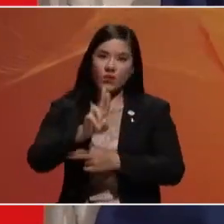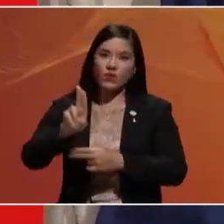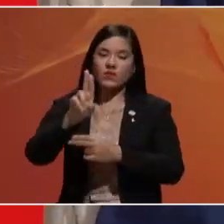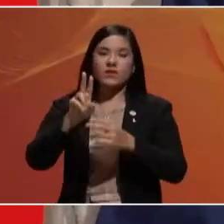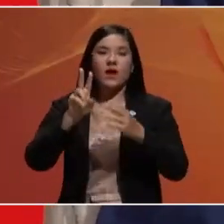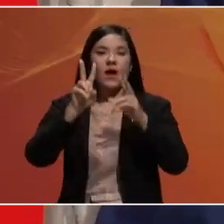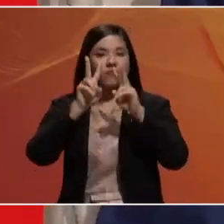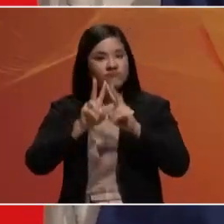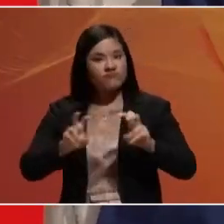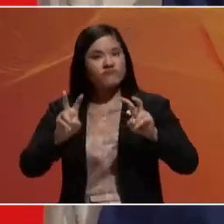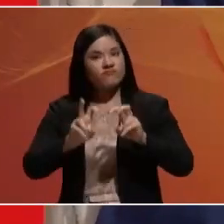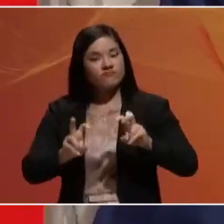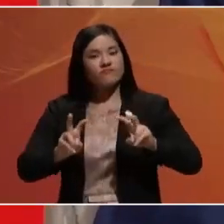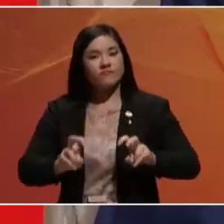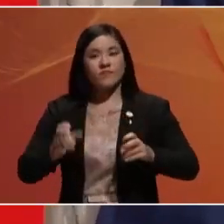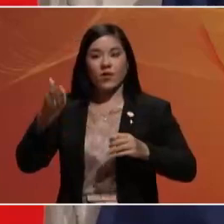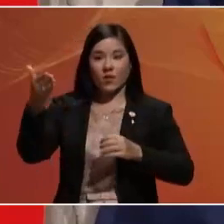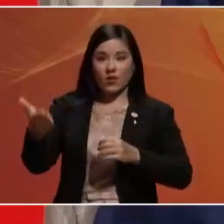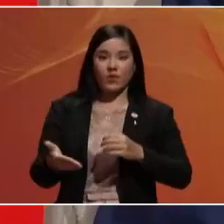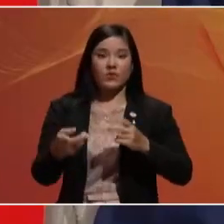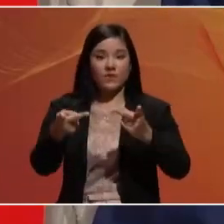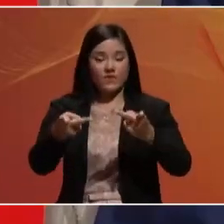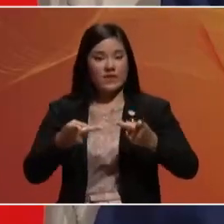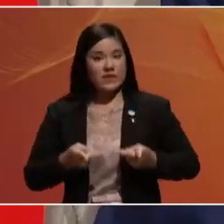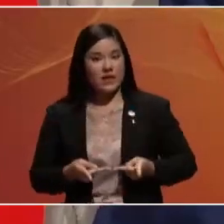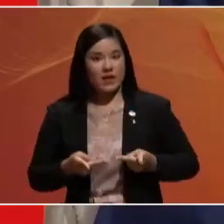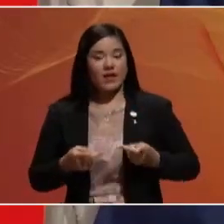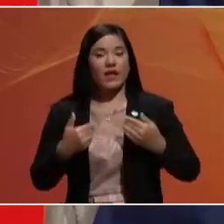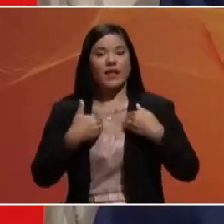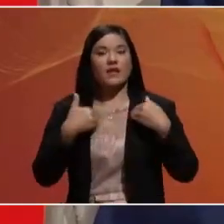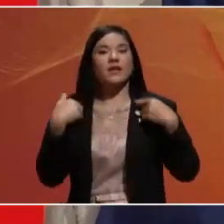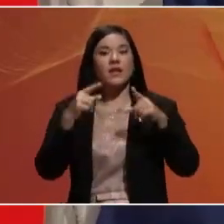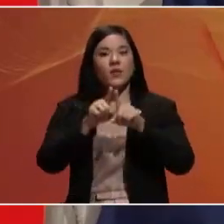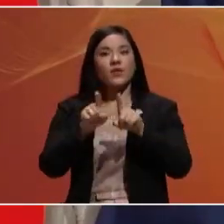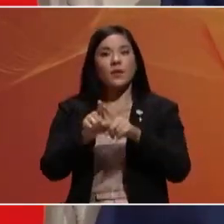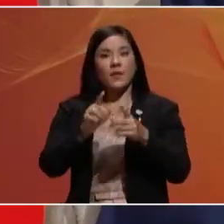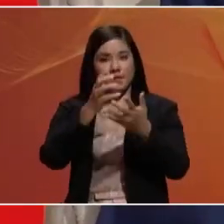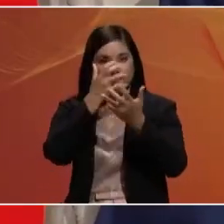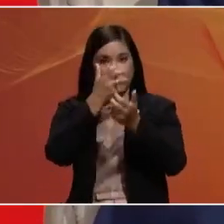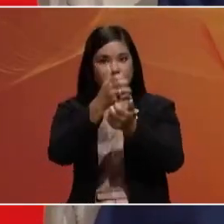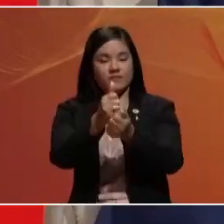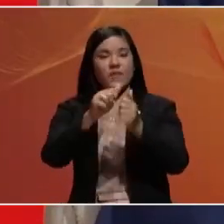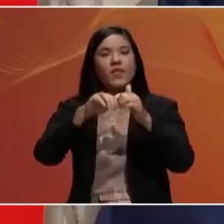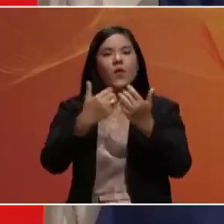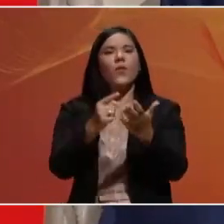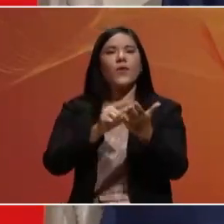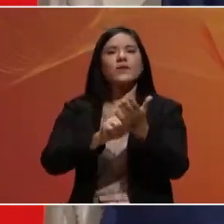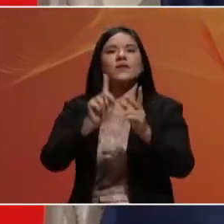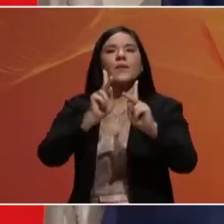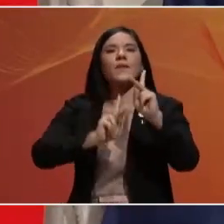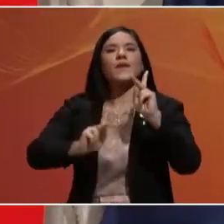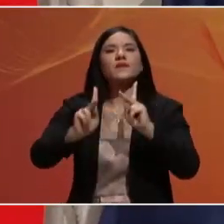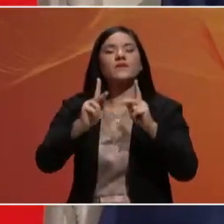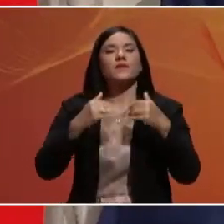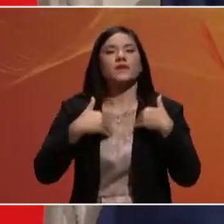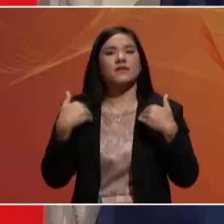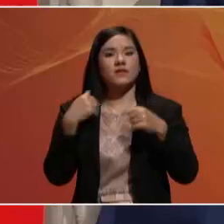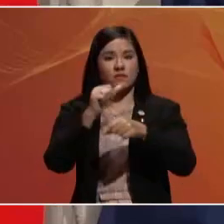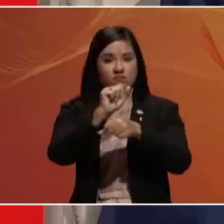consultas a los que nos visitan. Y podemos tener una apreciación de cómo esa persona o cómo la institución